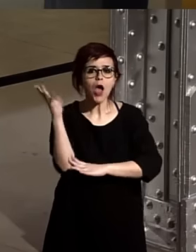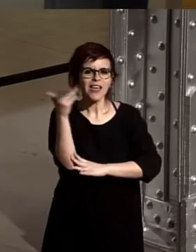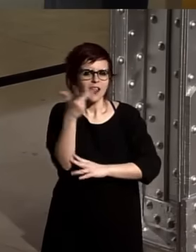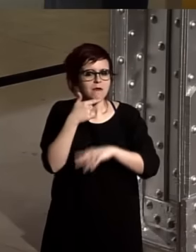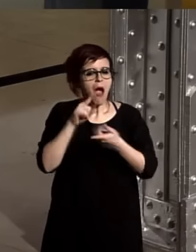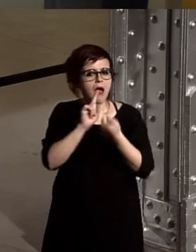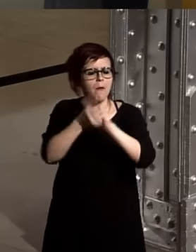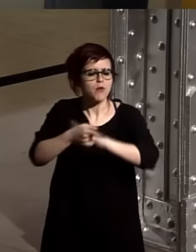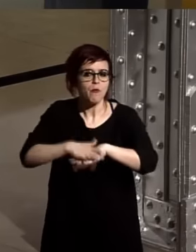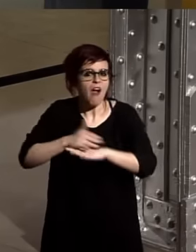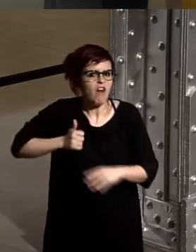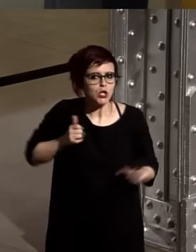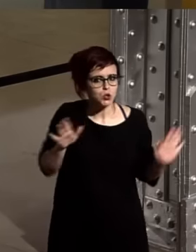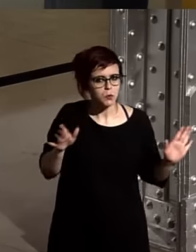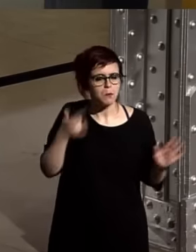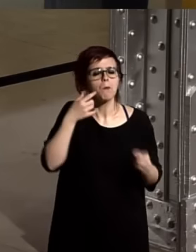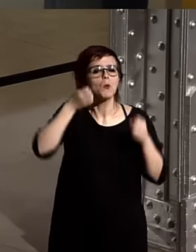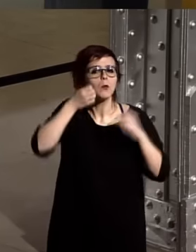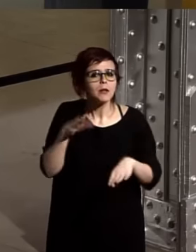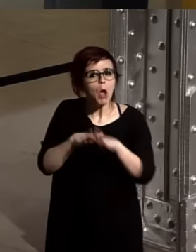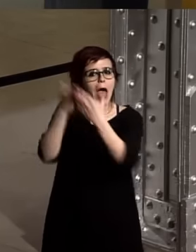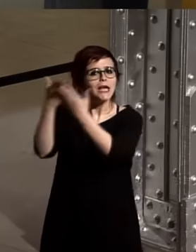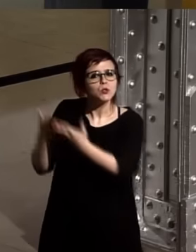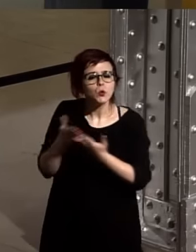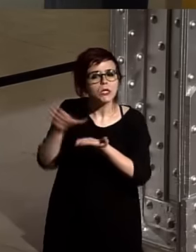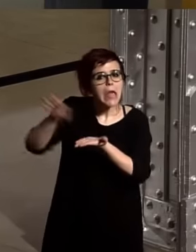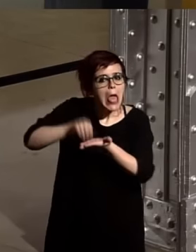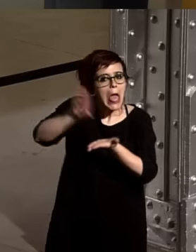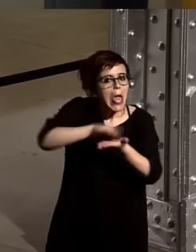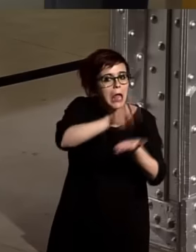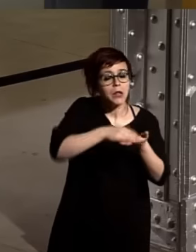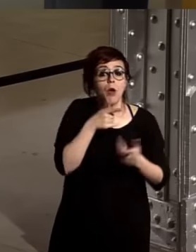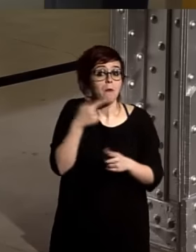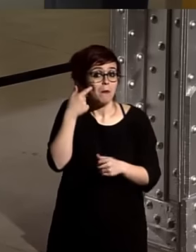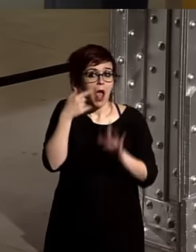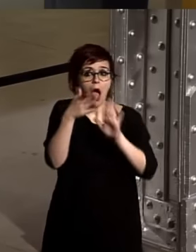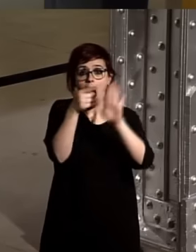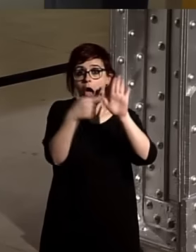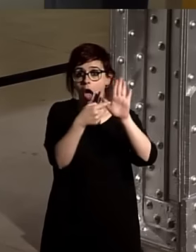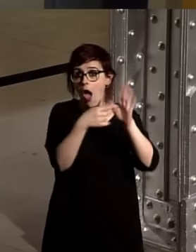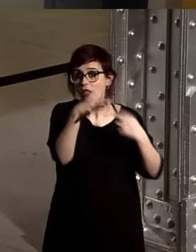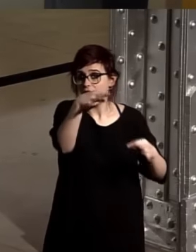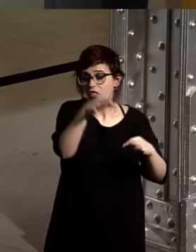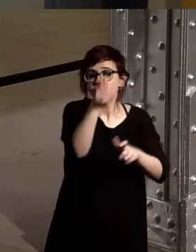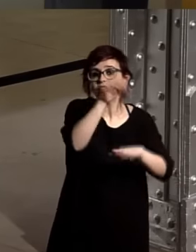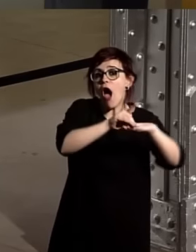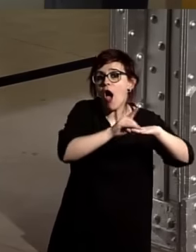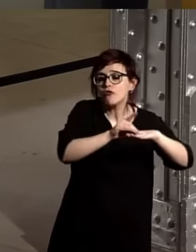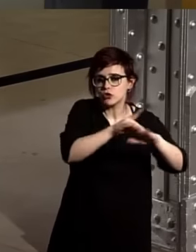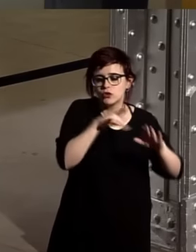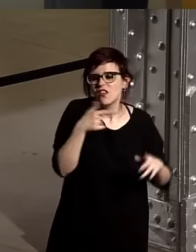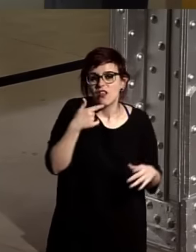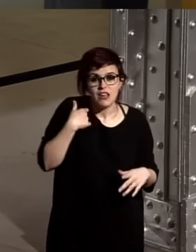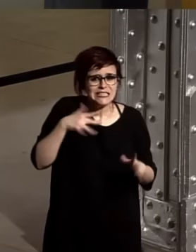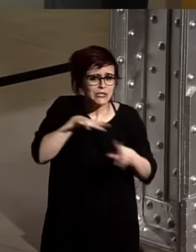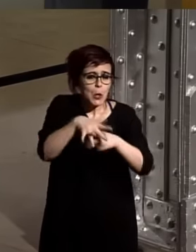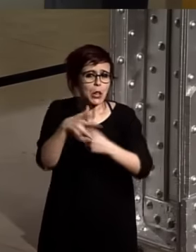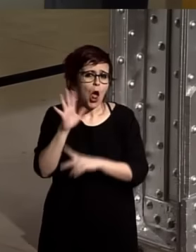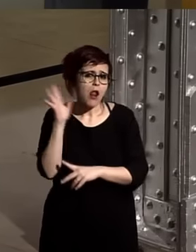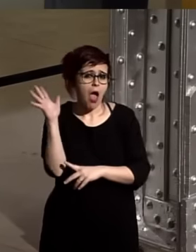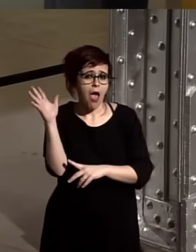falso puedes algunos datos de algunos estudios y decir el cambio climático es falso mira estos datos si quieres argumentar que va a ser un